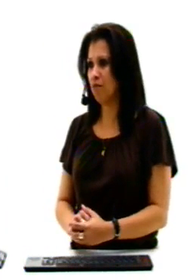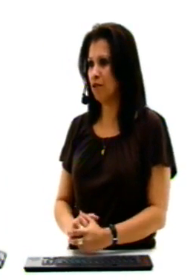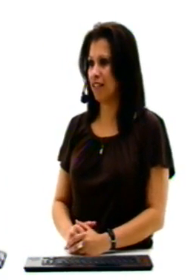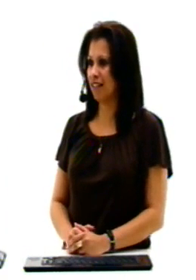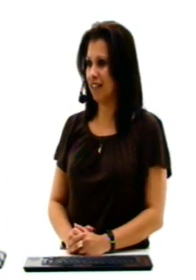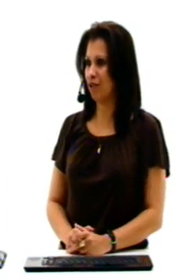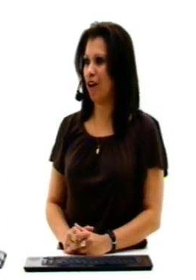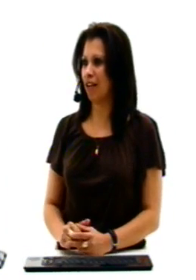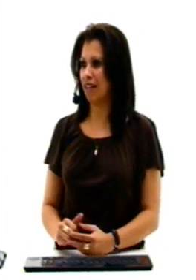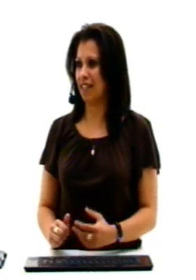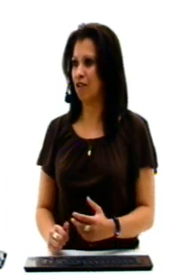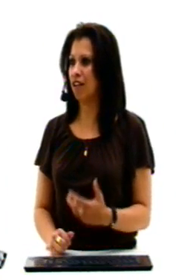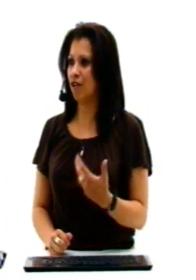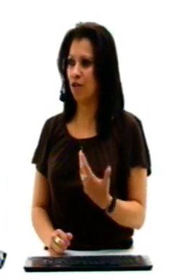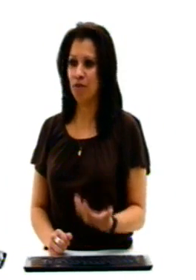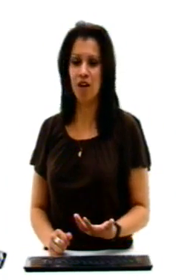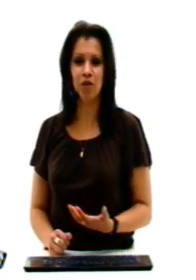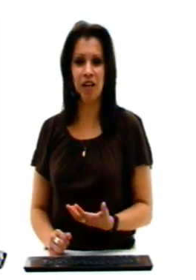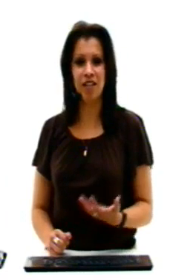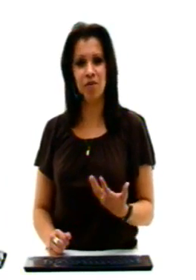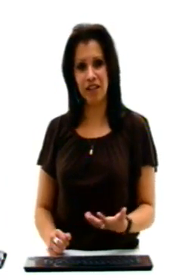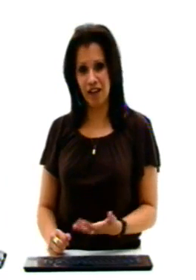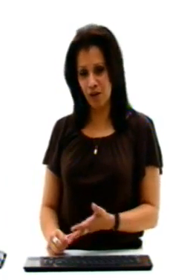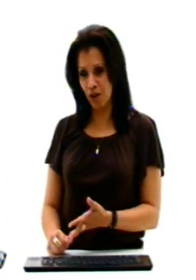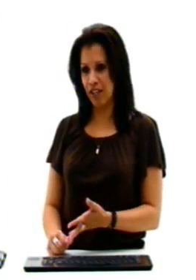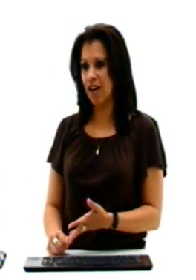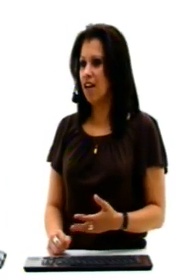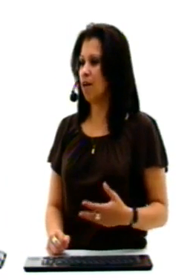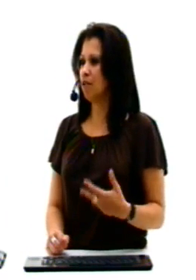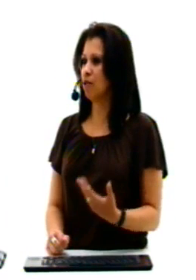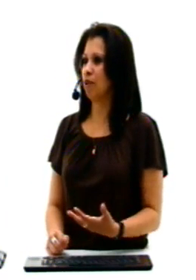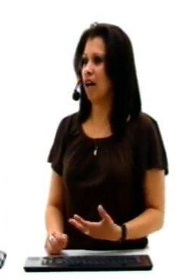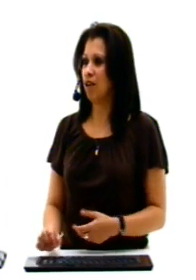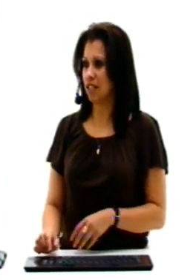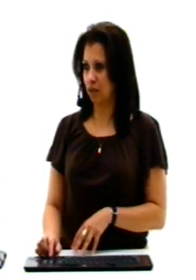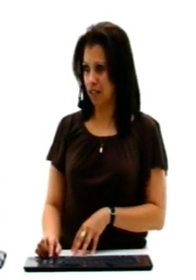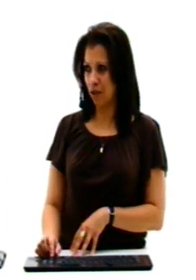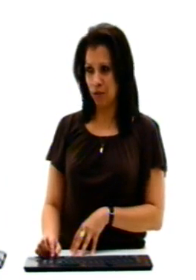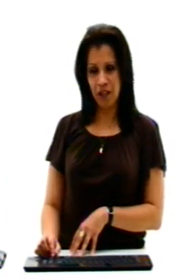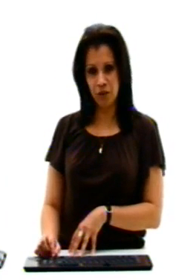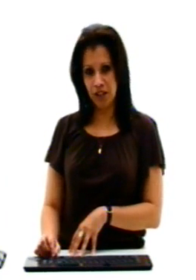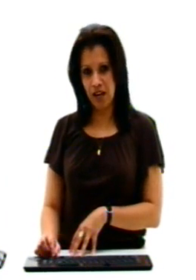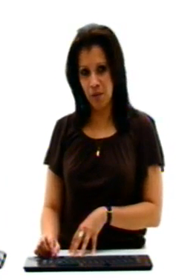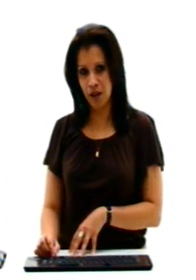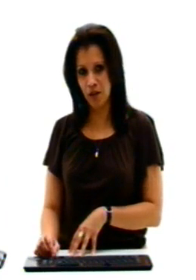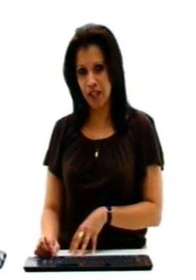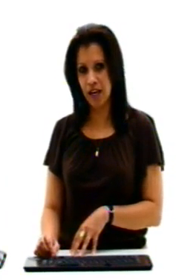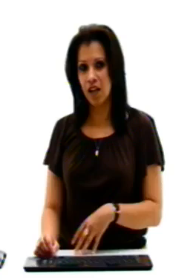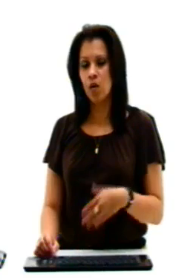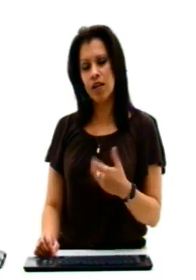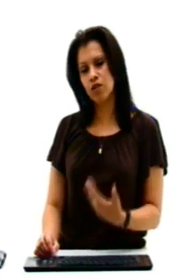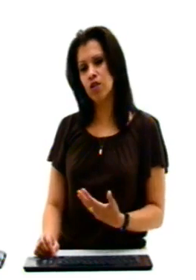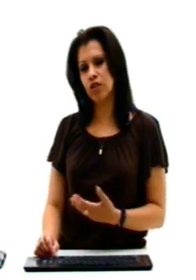es hemos descrito la organización de la economía hondureña durante la colonia hemos enumerado las actividades económicas durante la época